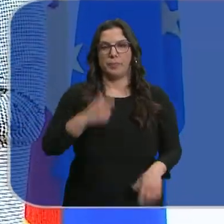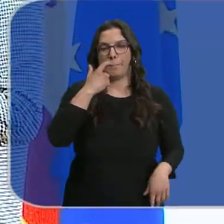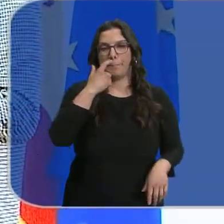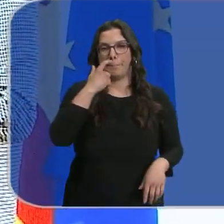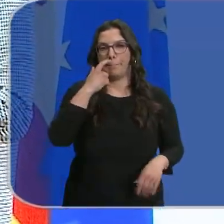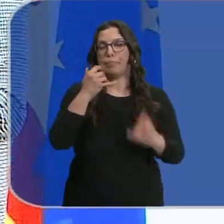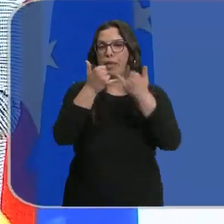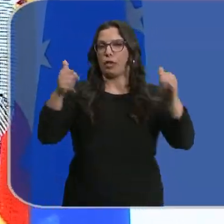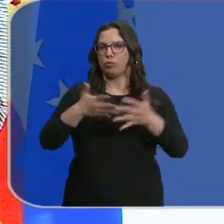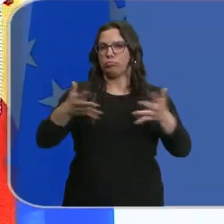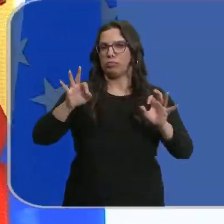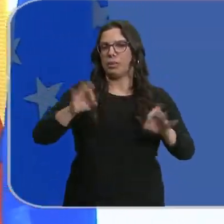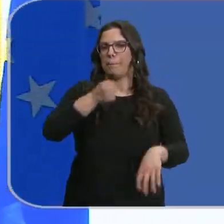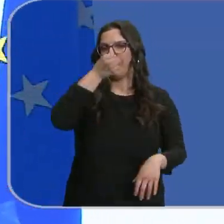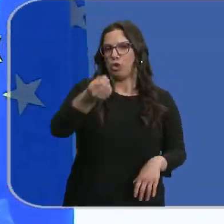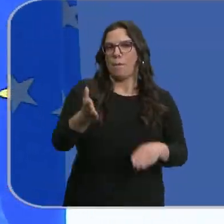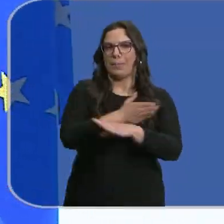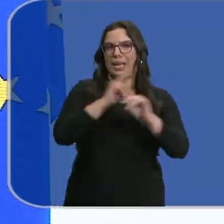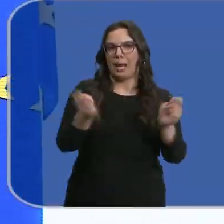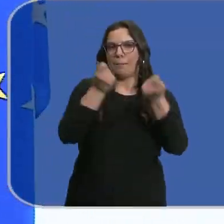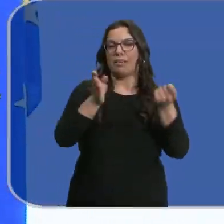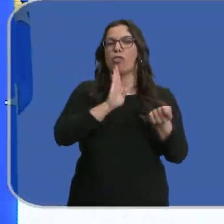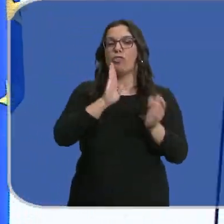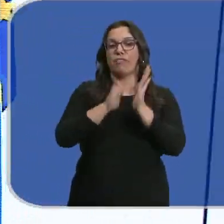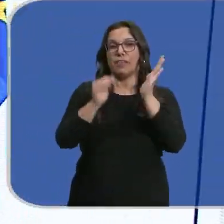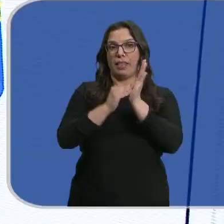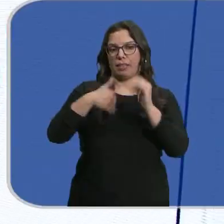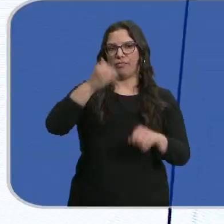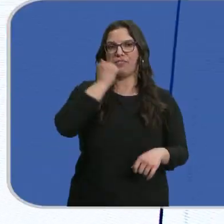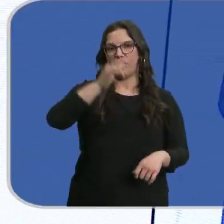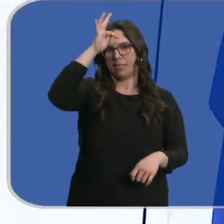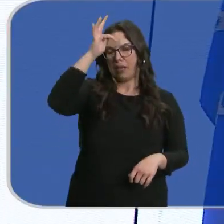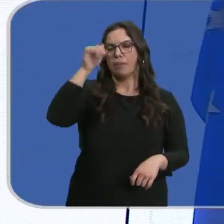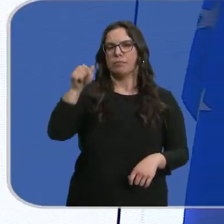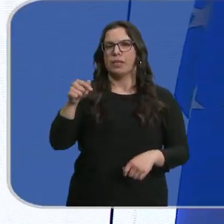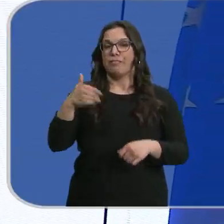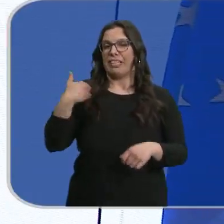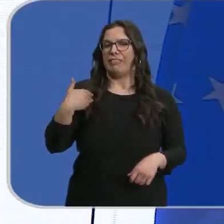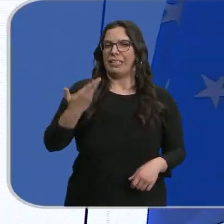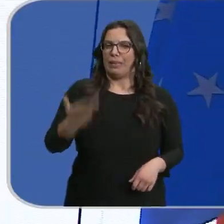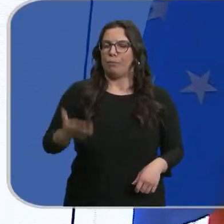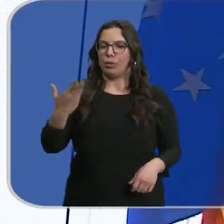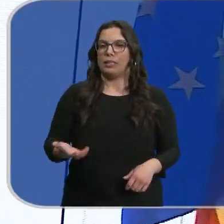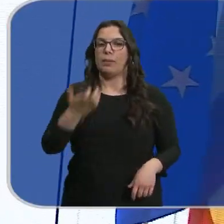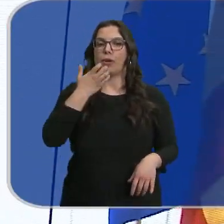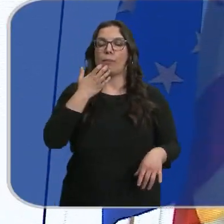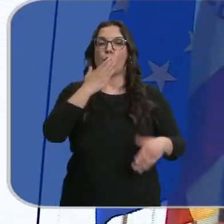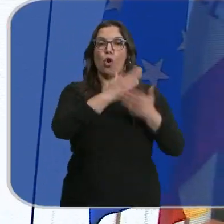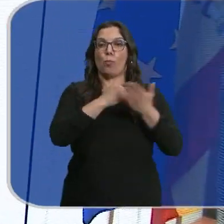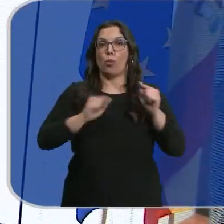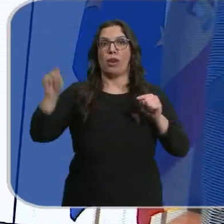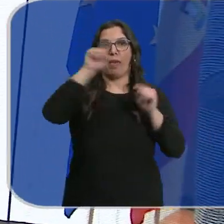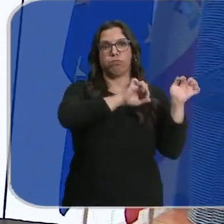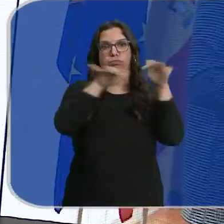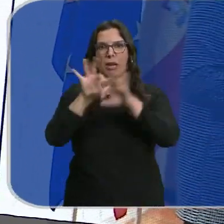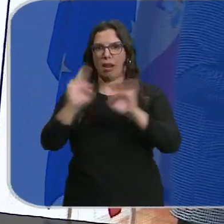Gran acto del PSOE de precampaña este fin de semana en Valencia, antes de las municipales con importantes ausencias. Los varones territoriales no